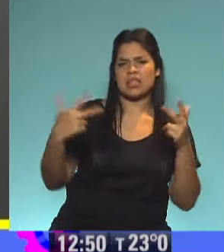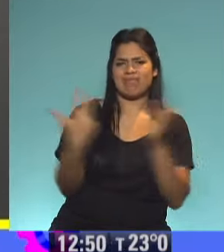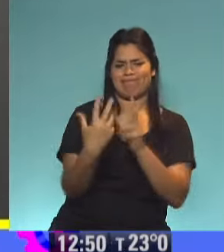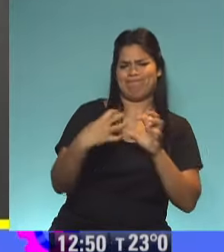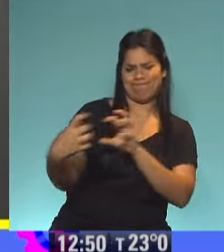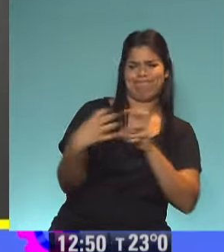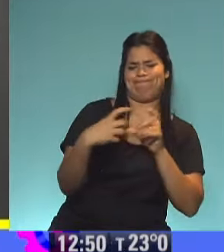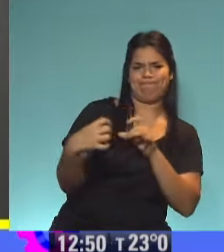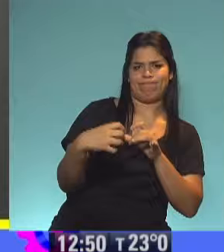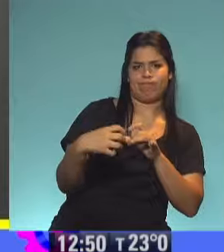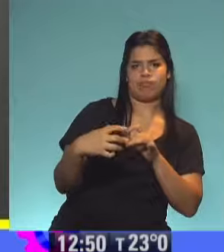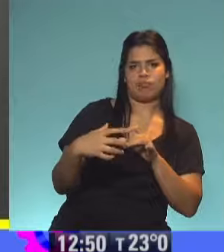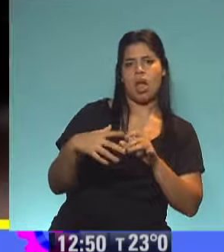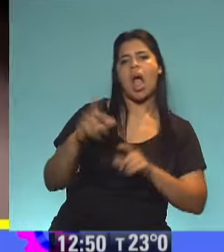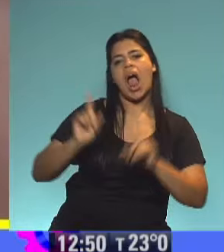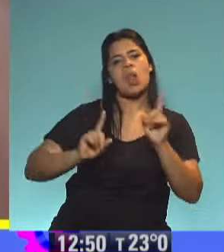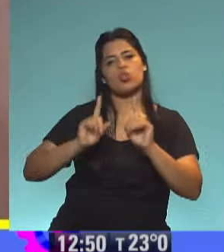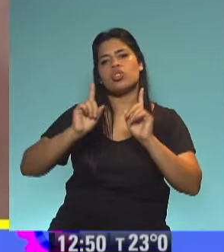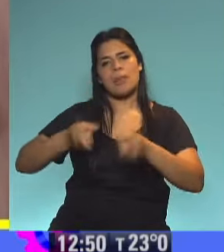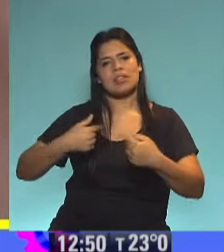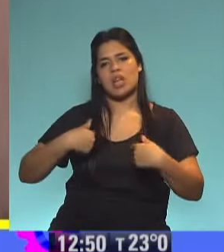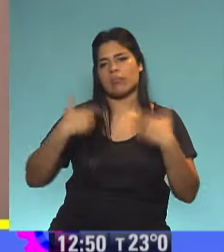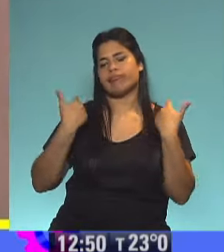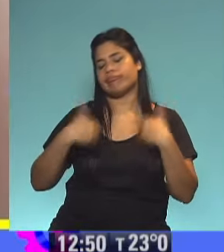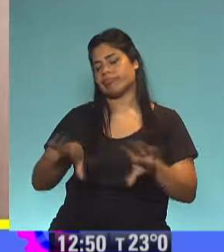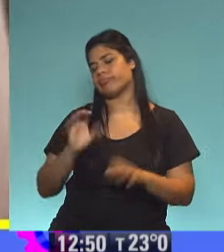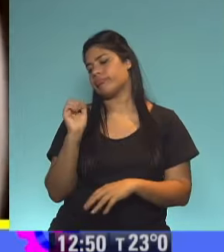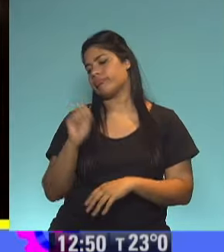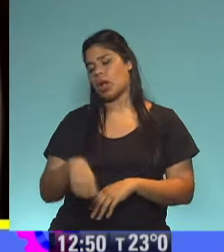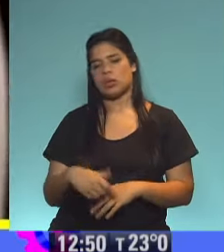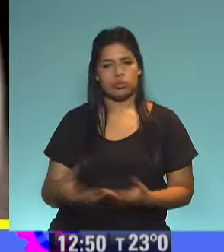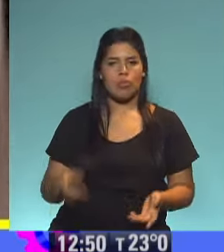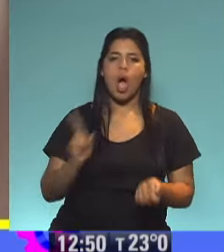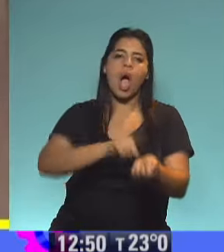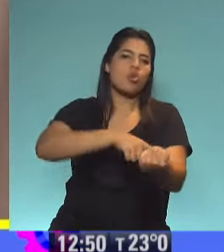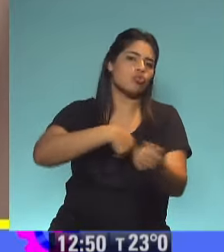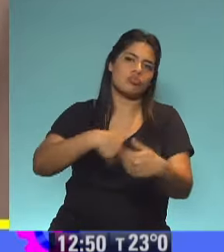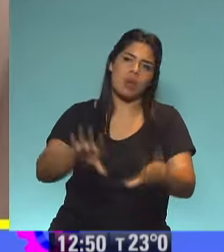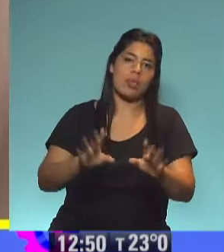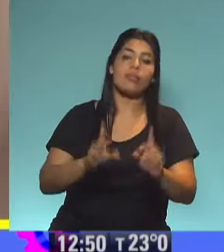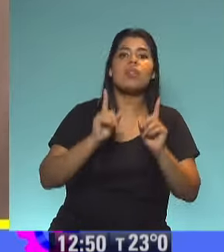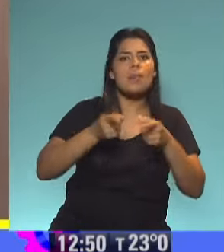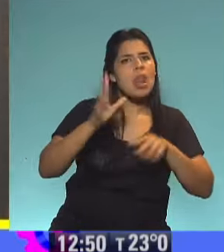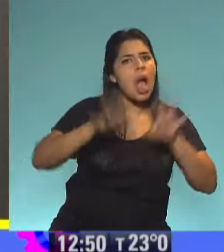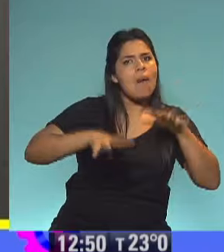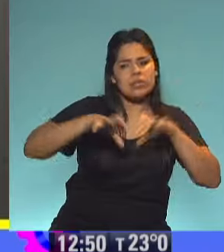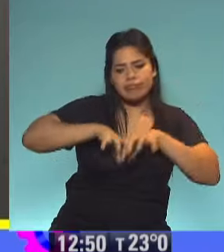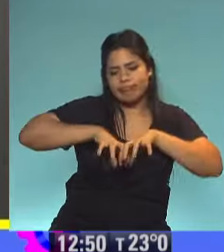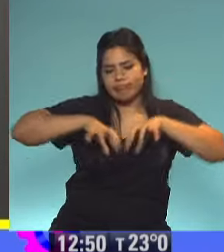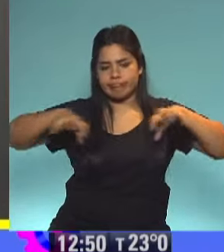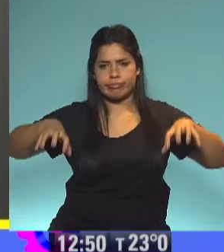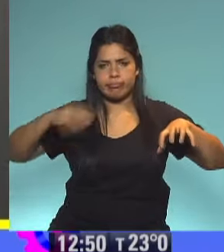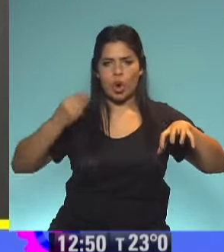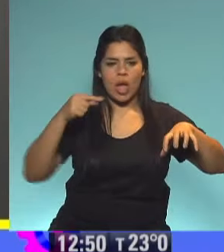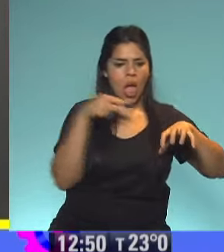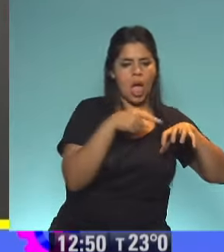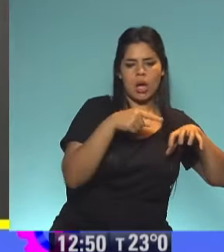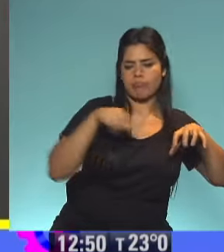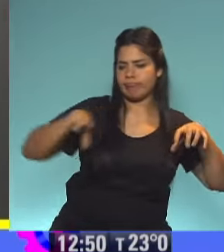que están acostumbrados. Y porque a veces se separan en grupos porque alguna se pelea mucho con otra, entonces se